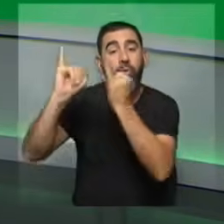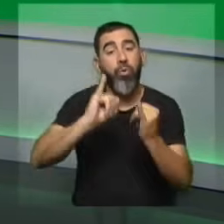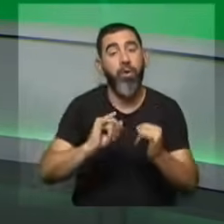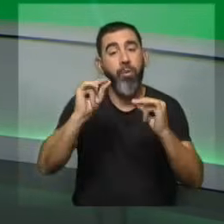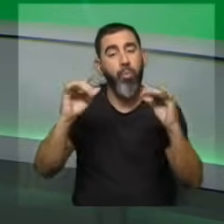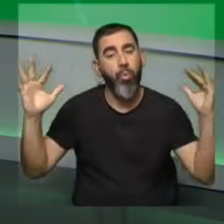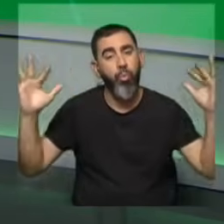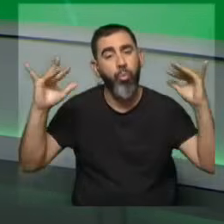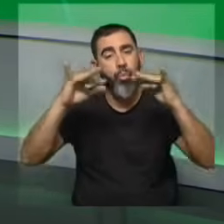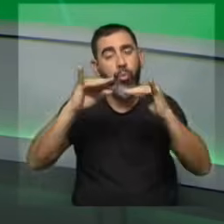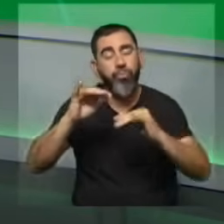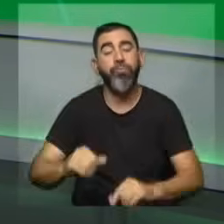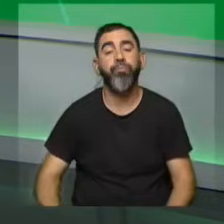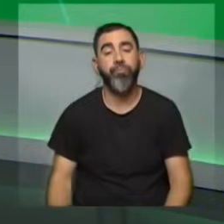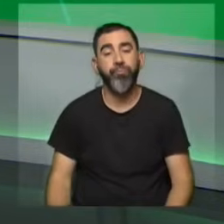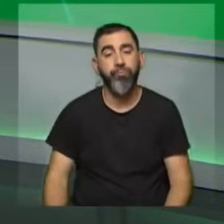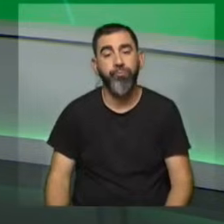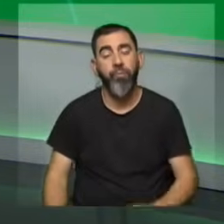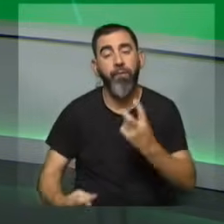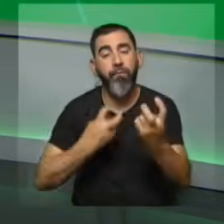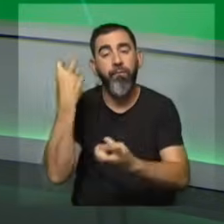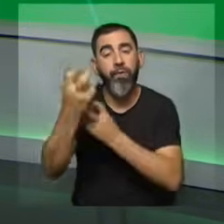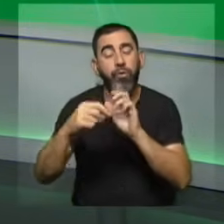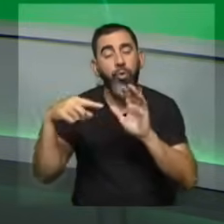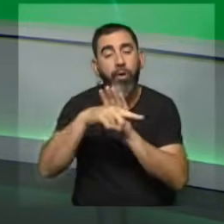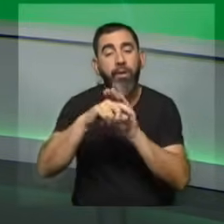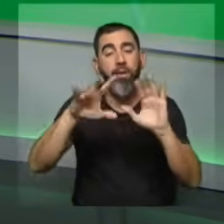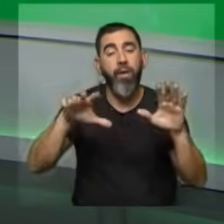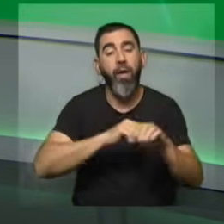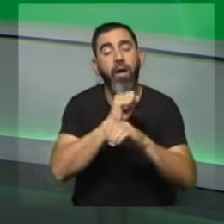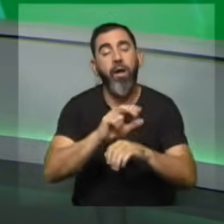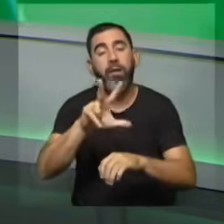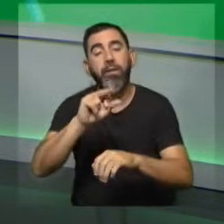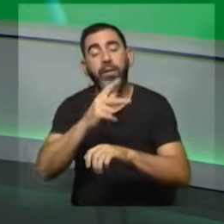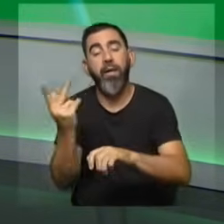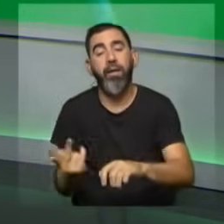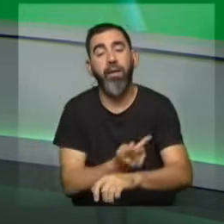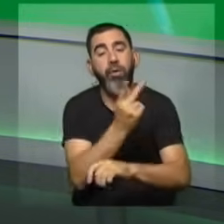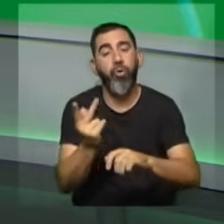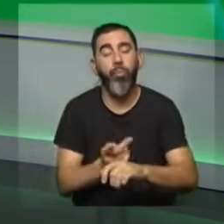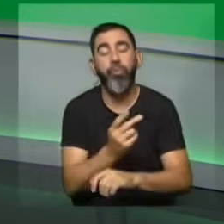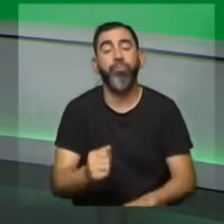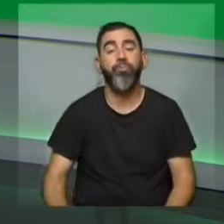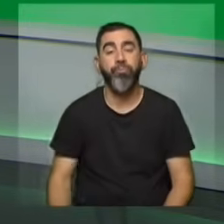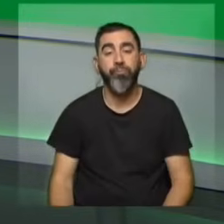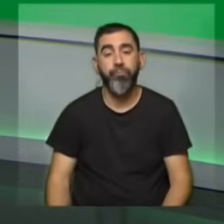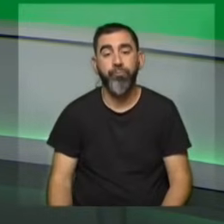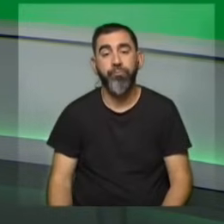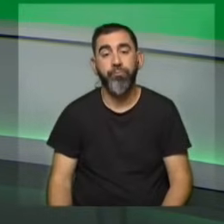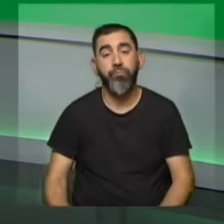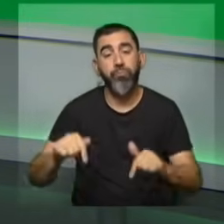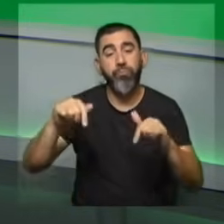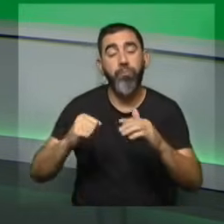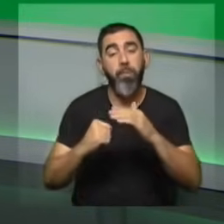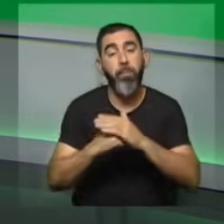cielo nuboso con periodos de algo nuboso vientos soplando del sector este Entre 10 a 30 km porh con rachas de 40 km por hora y